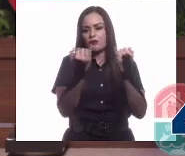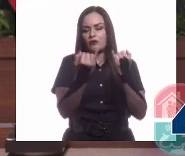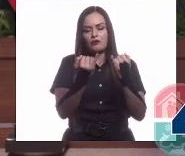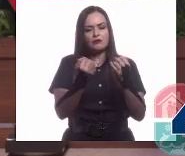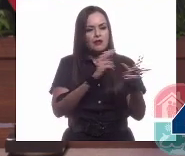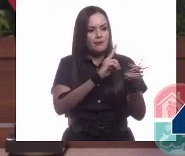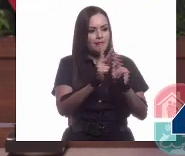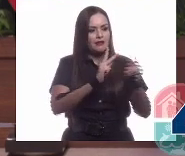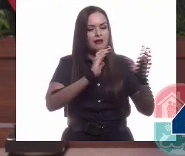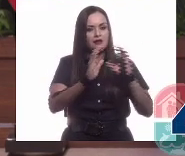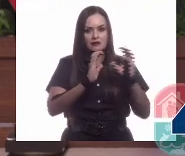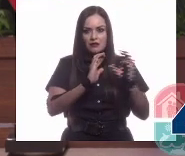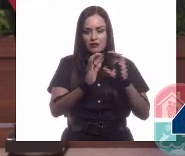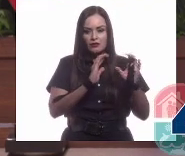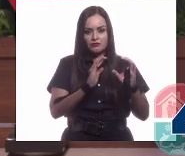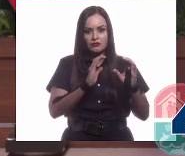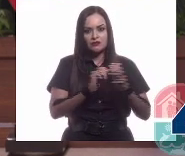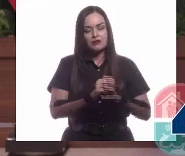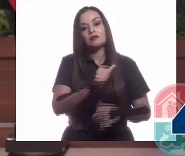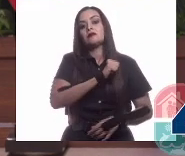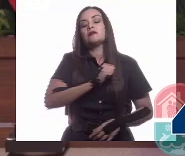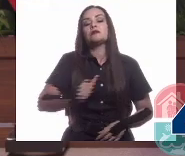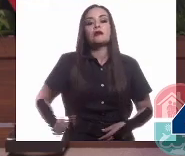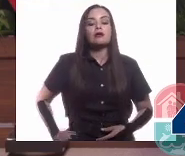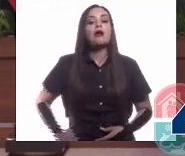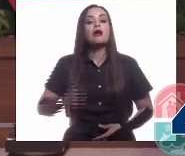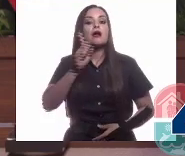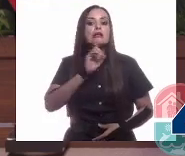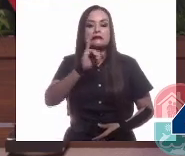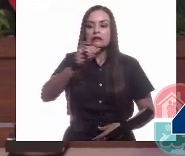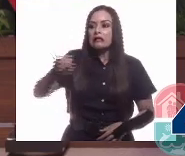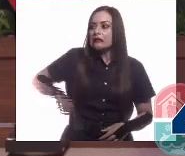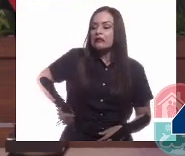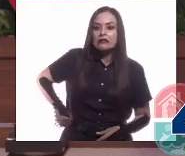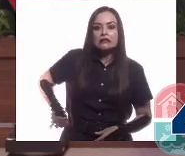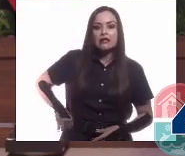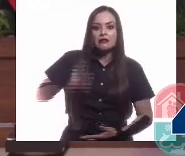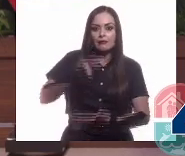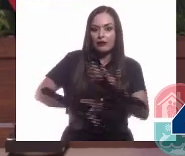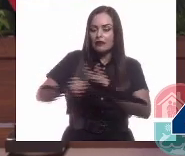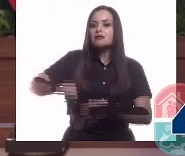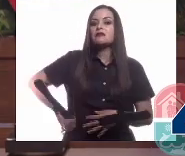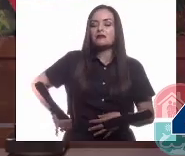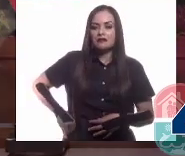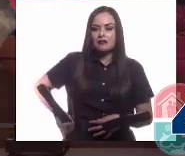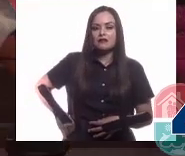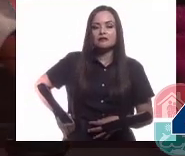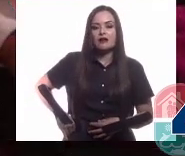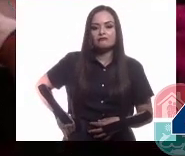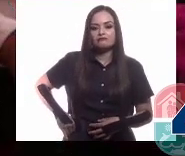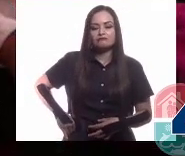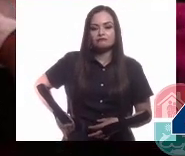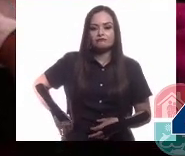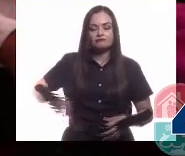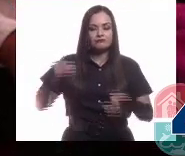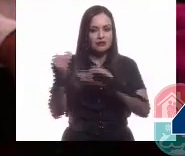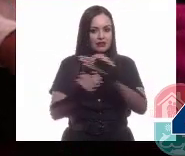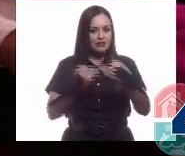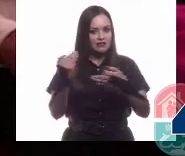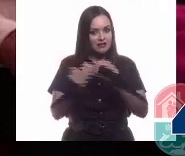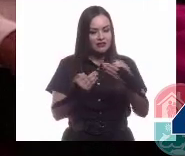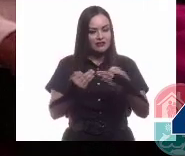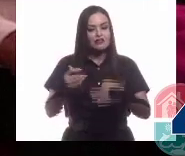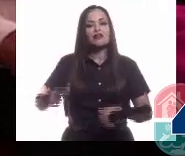porque la alcaldesa ha mostrado muchísimo interés y simpatía por el proyecto, si logramos concurrir todos,